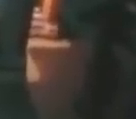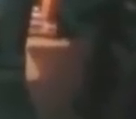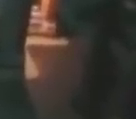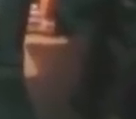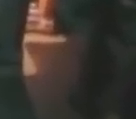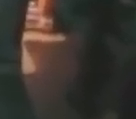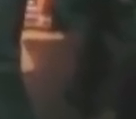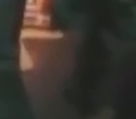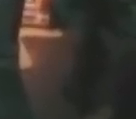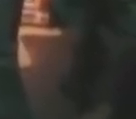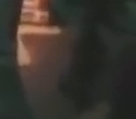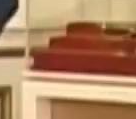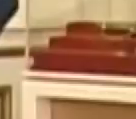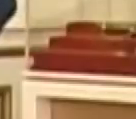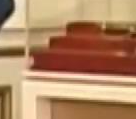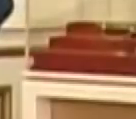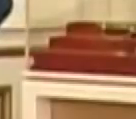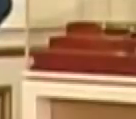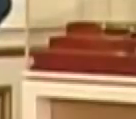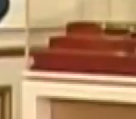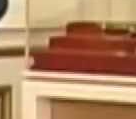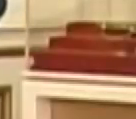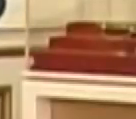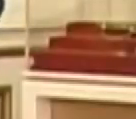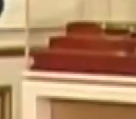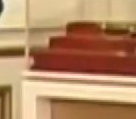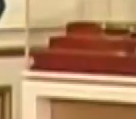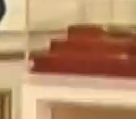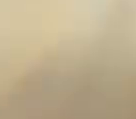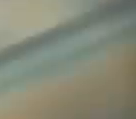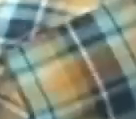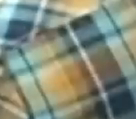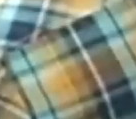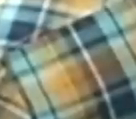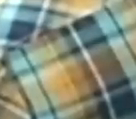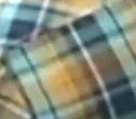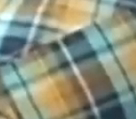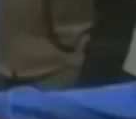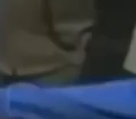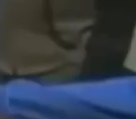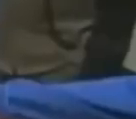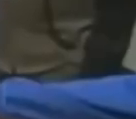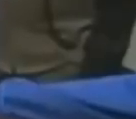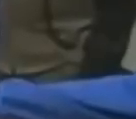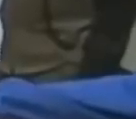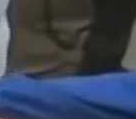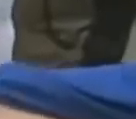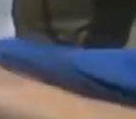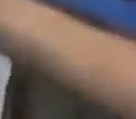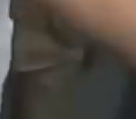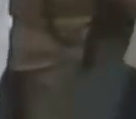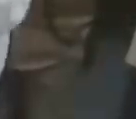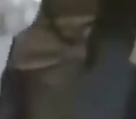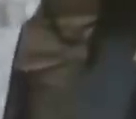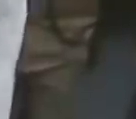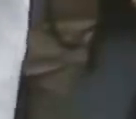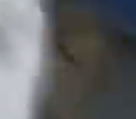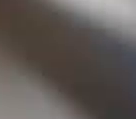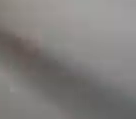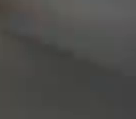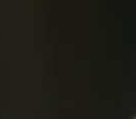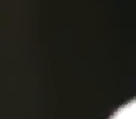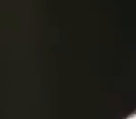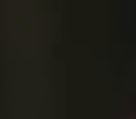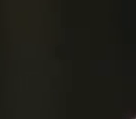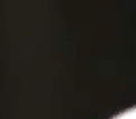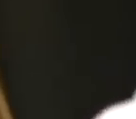llama ataque criminal. Es una grave violación de los derechos humanos. Por eso se ganaron con creces la espada de